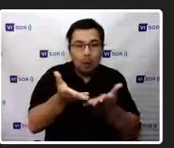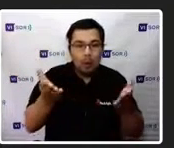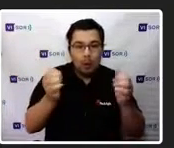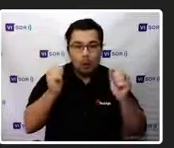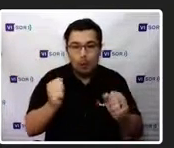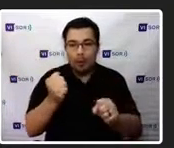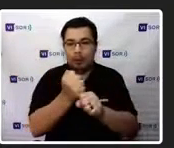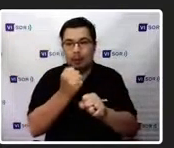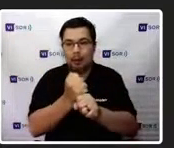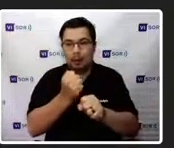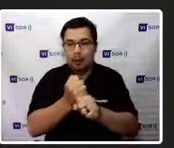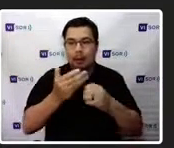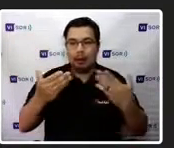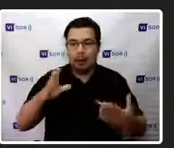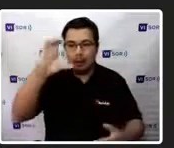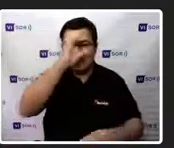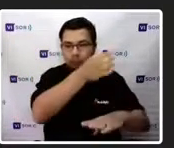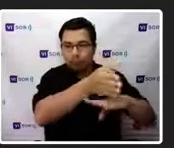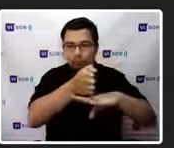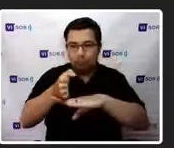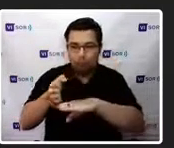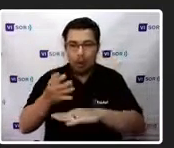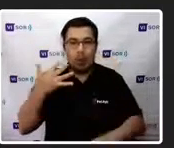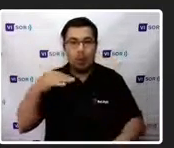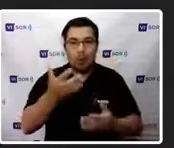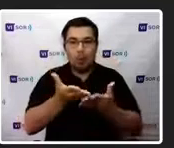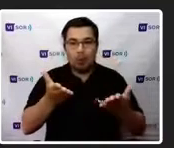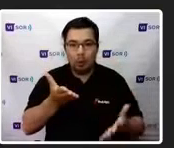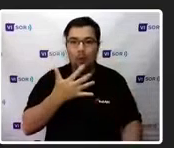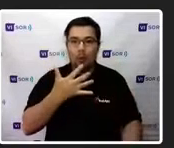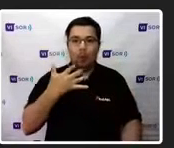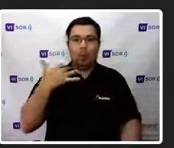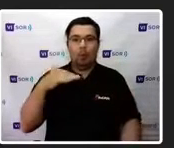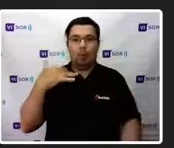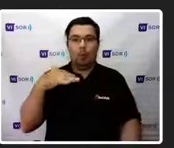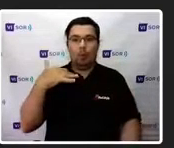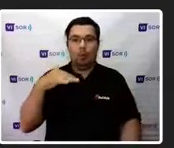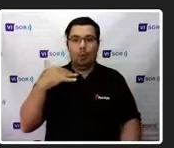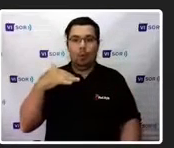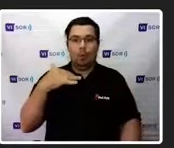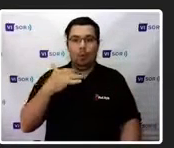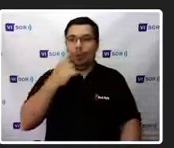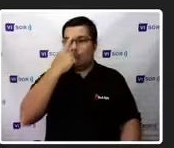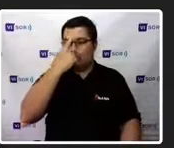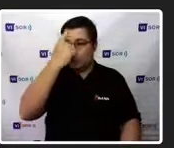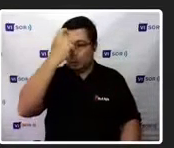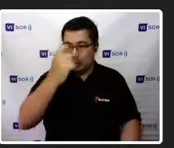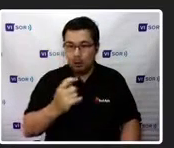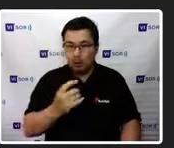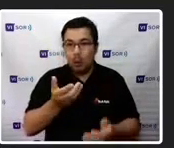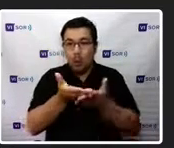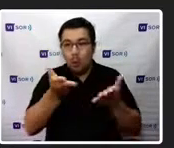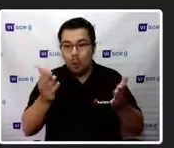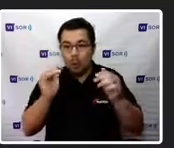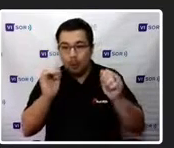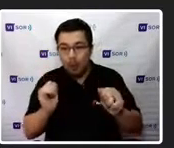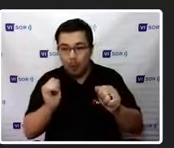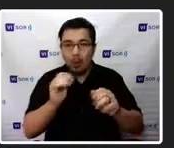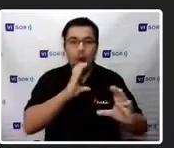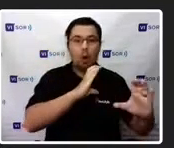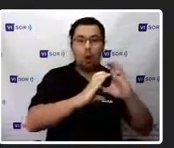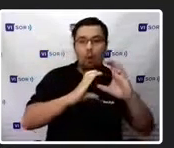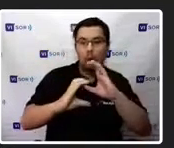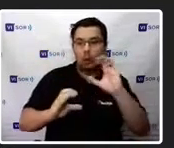efectivamente cuando ustedes puedan demostrar que tienen una capacidad, ¿no es cierto?, de comunicarse en un segundo, en un tercer idioma, van a poder, ¿no es cierto?,